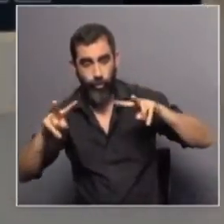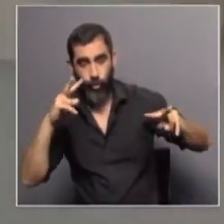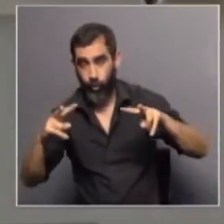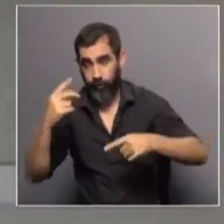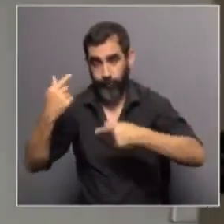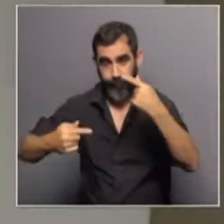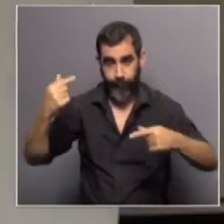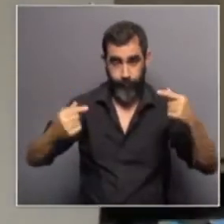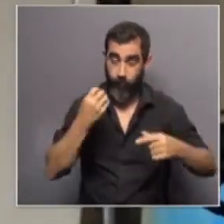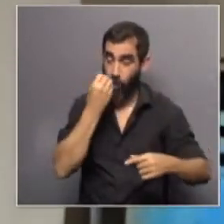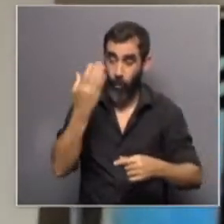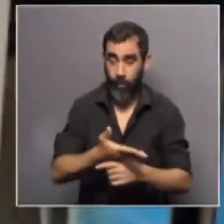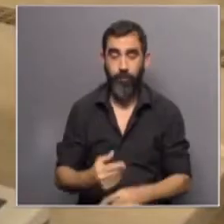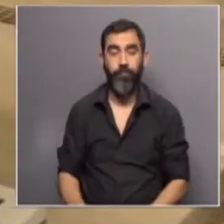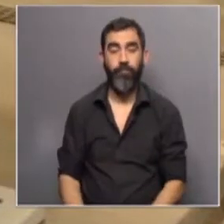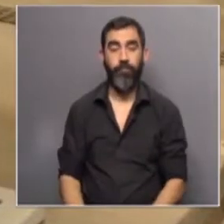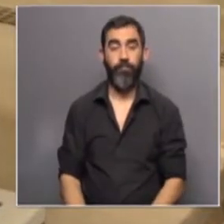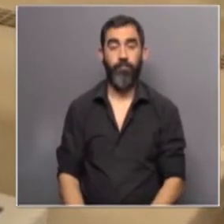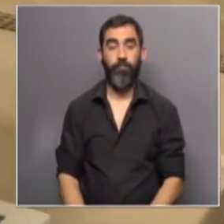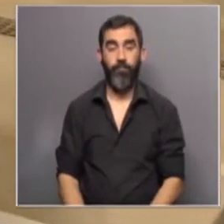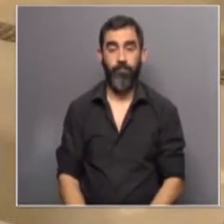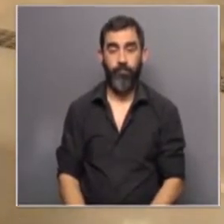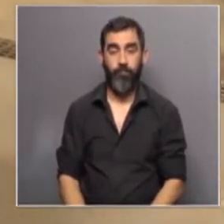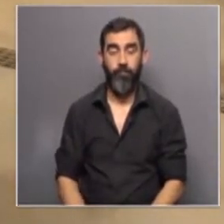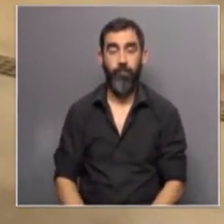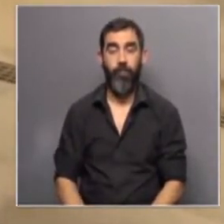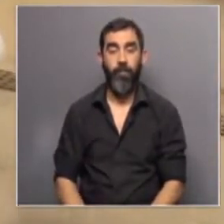podíamos agregar desde la interna.